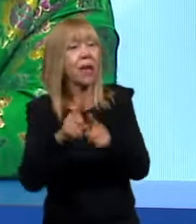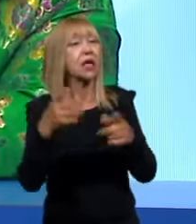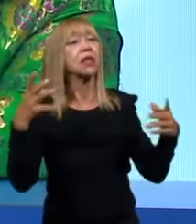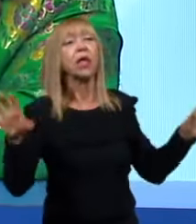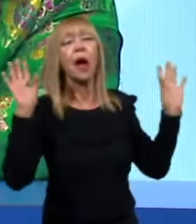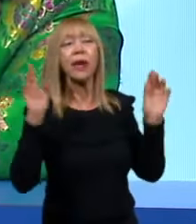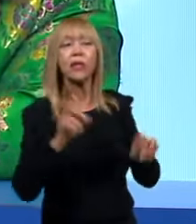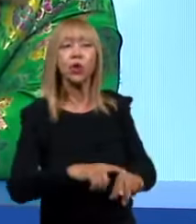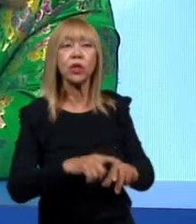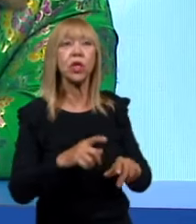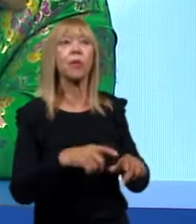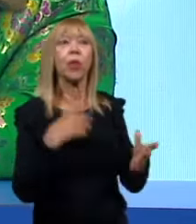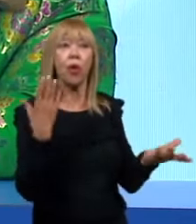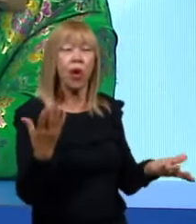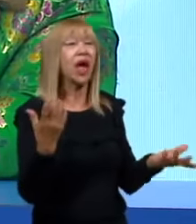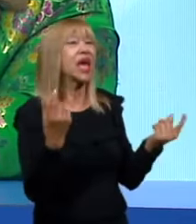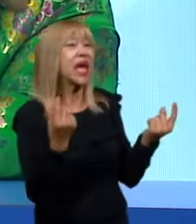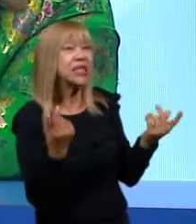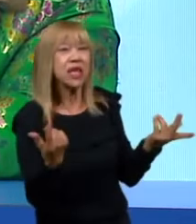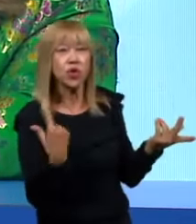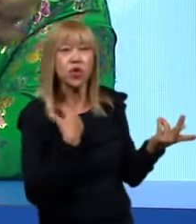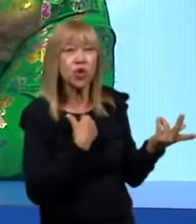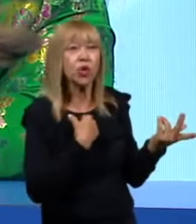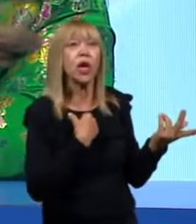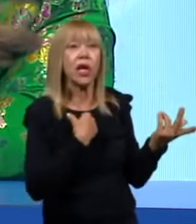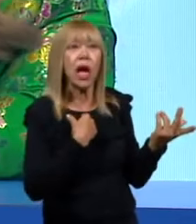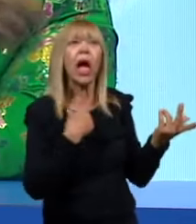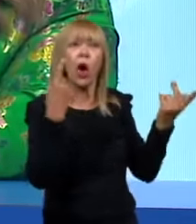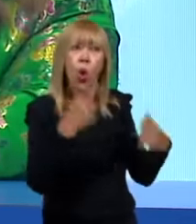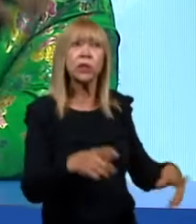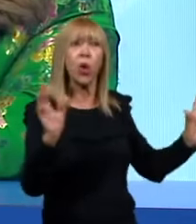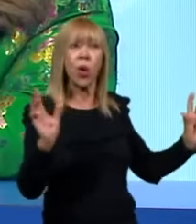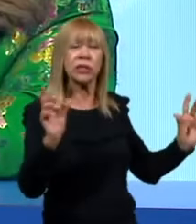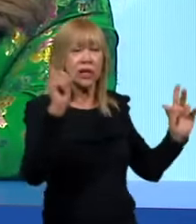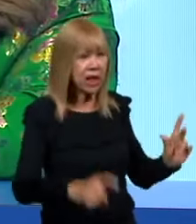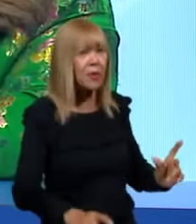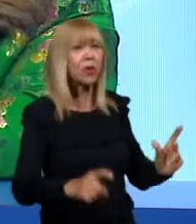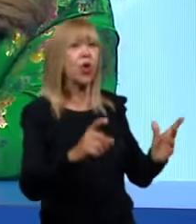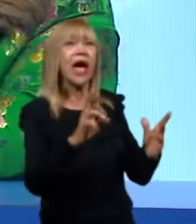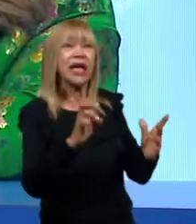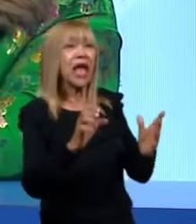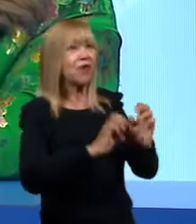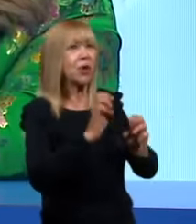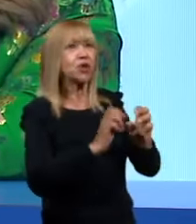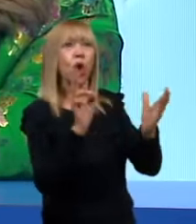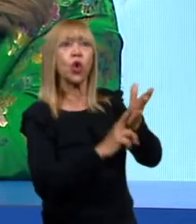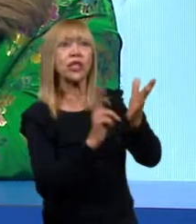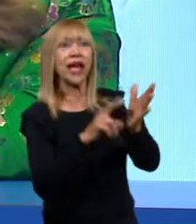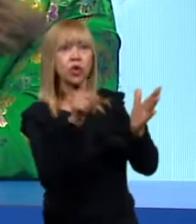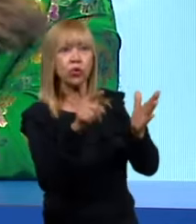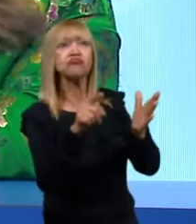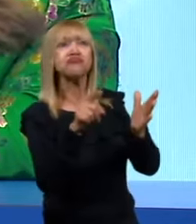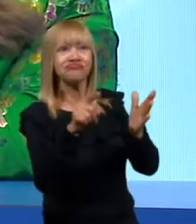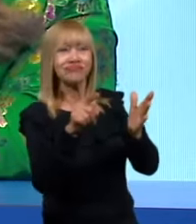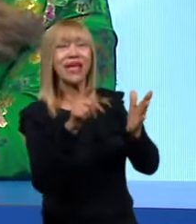pasado ese tiempo, evidentemente lo que tenemos que hacer es que hayan consecuencias. Tiene que haber una reevaluación del contrato